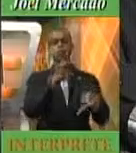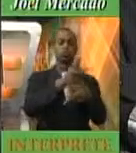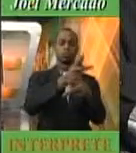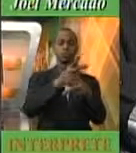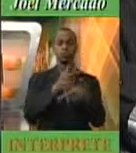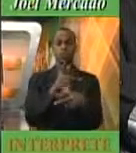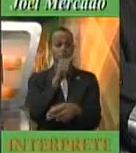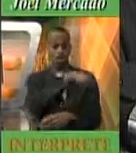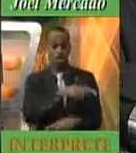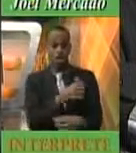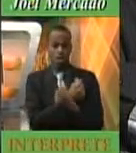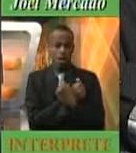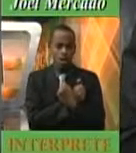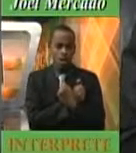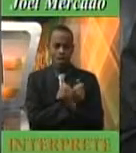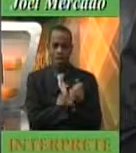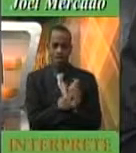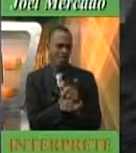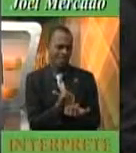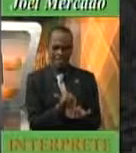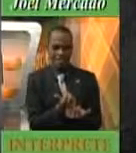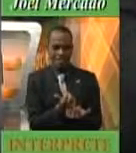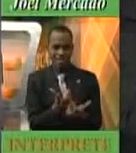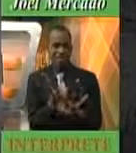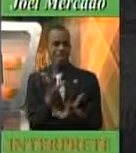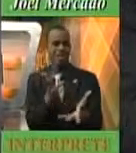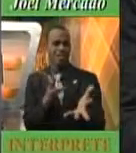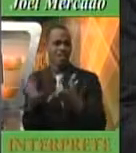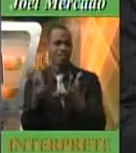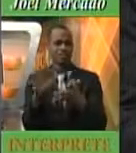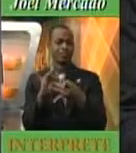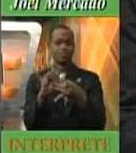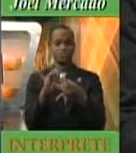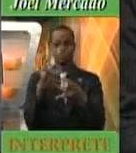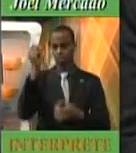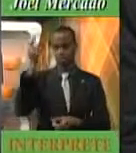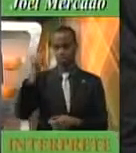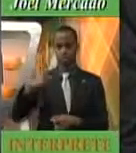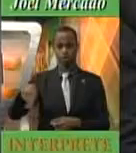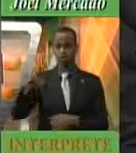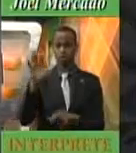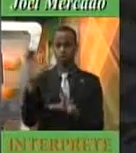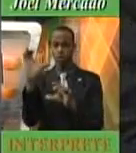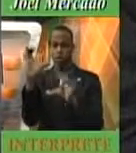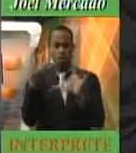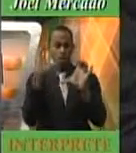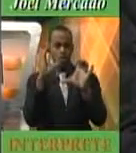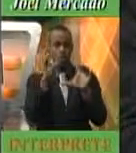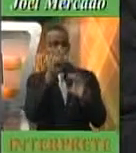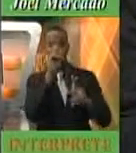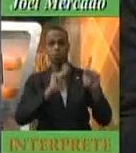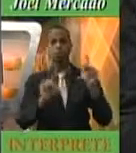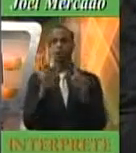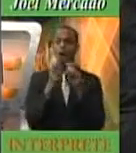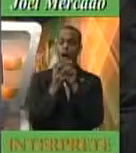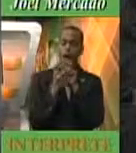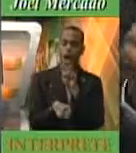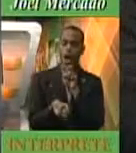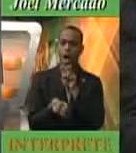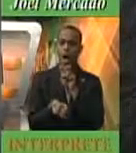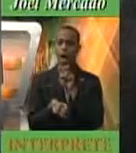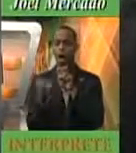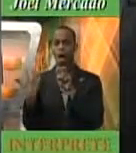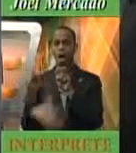abandonado de la fraternidad. Porque nosotros recogemos los asombros en el Saliendo del Escondite, y la canción lo